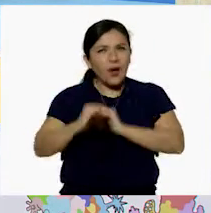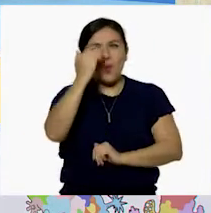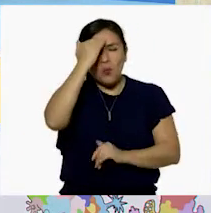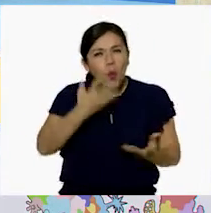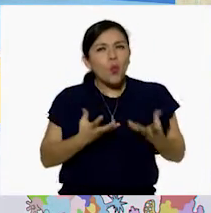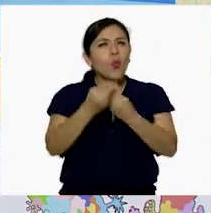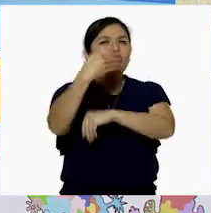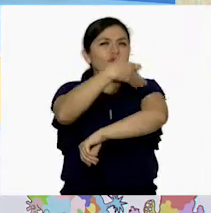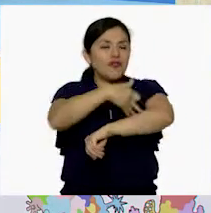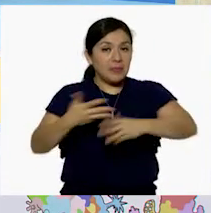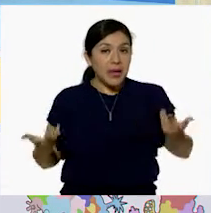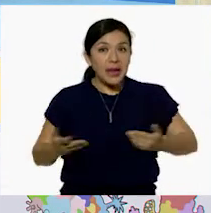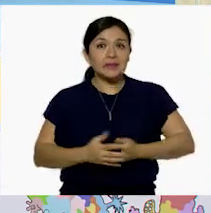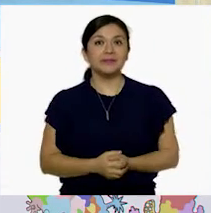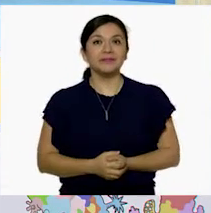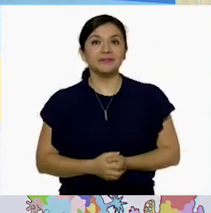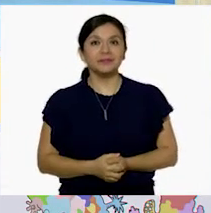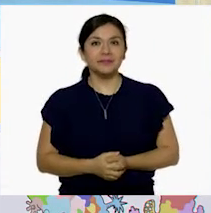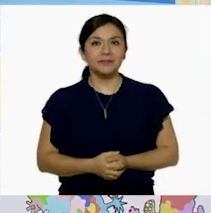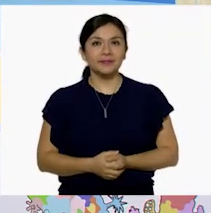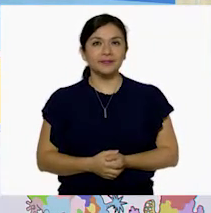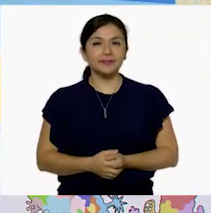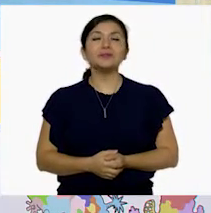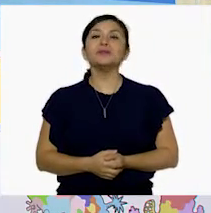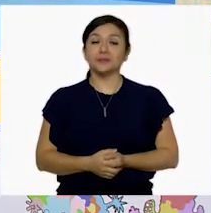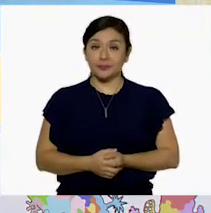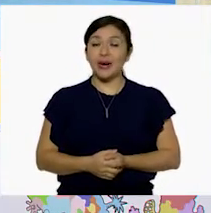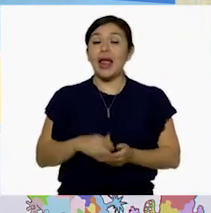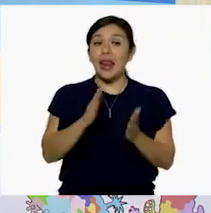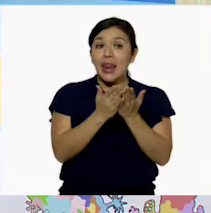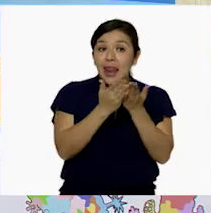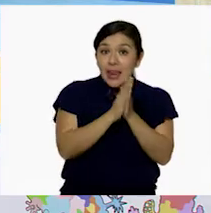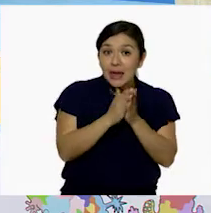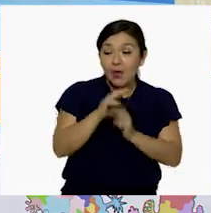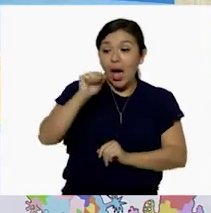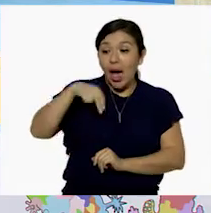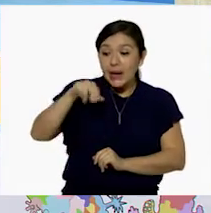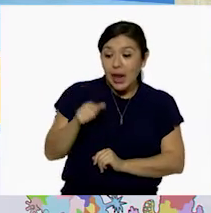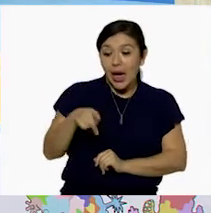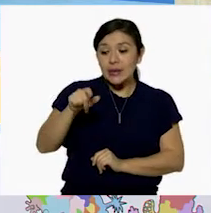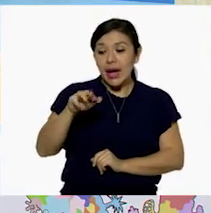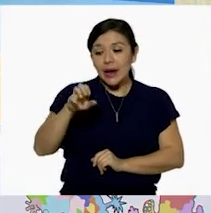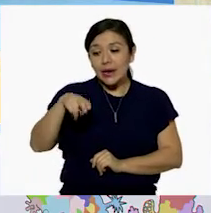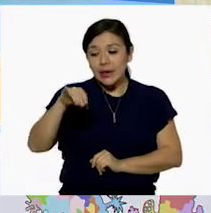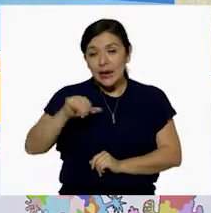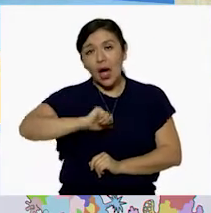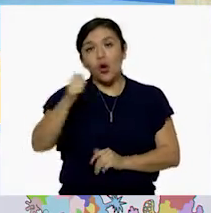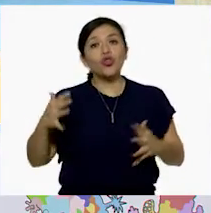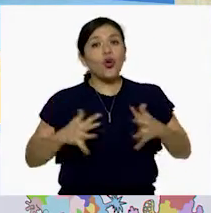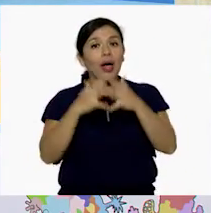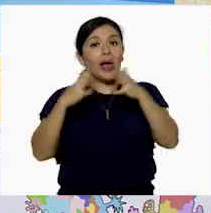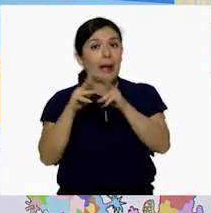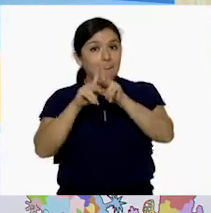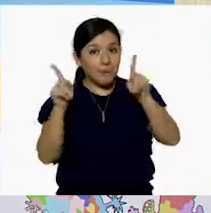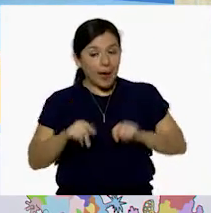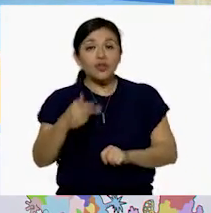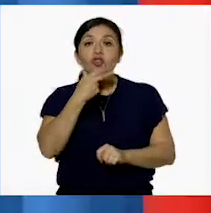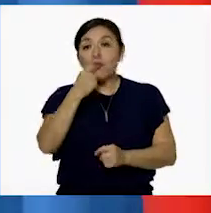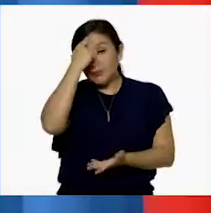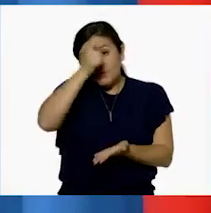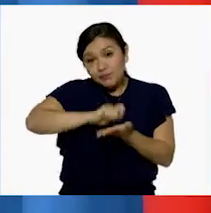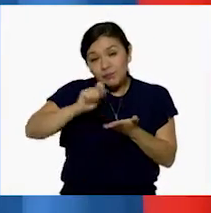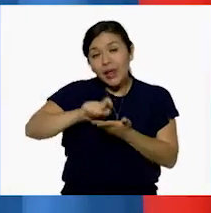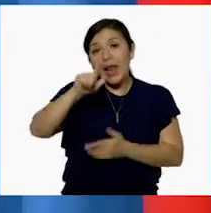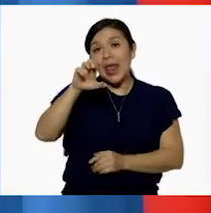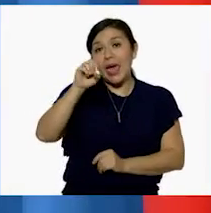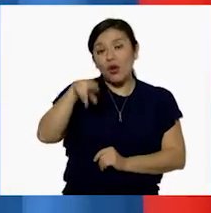sus familiares. Ana Karenina y Guerra y Paz de León Tolstoy. Muy bien, lo vamos